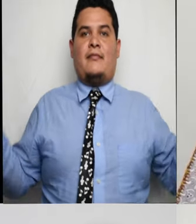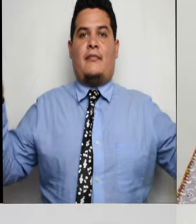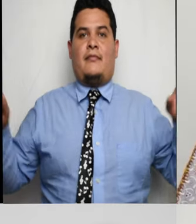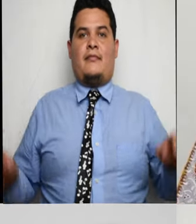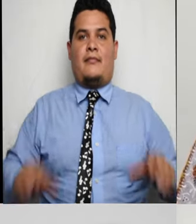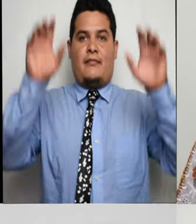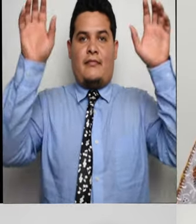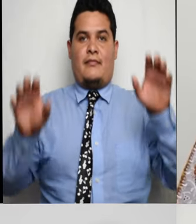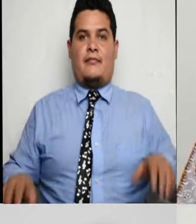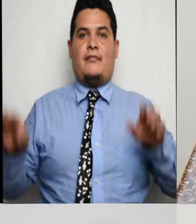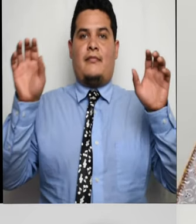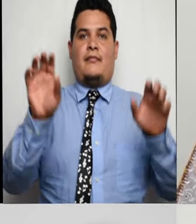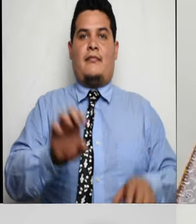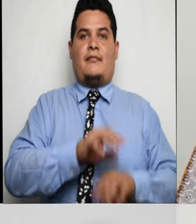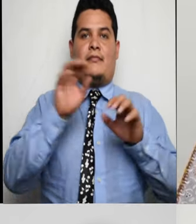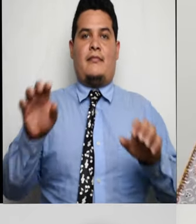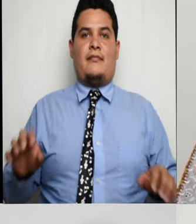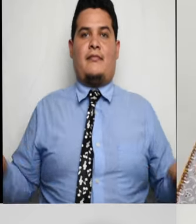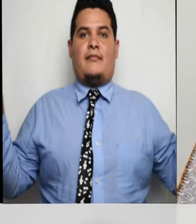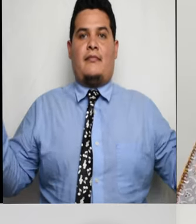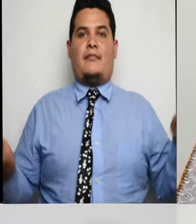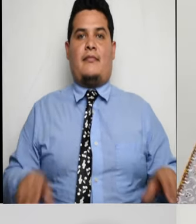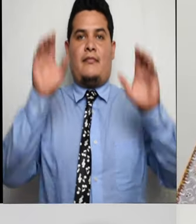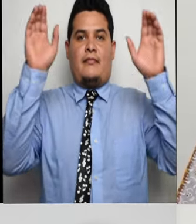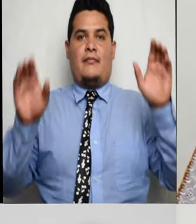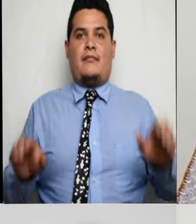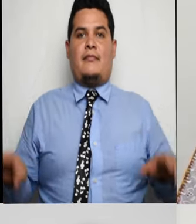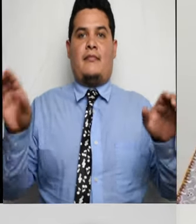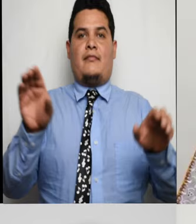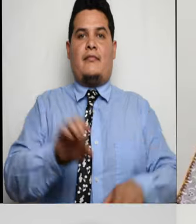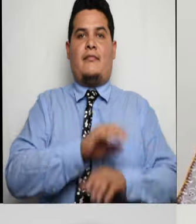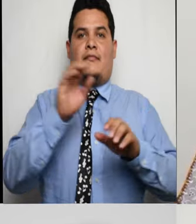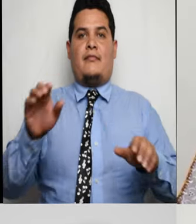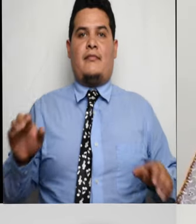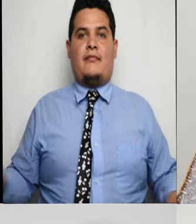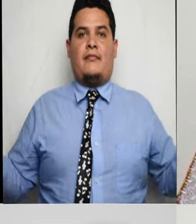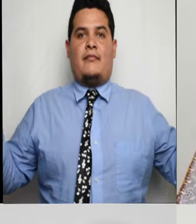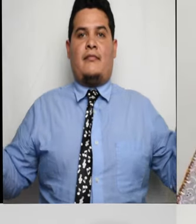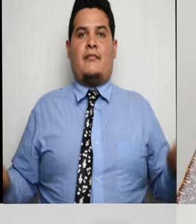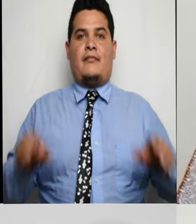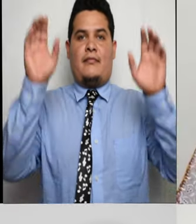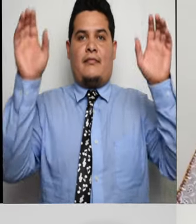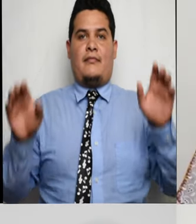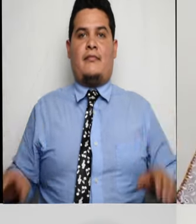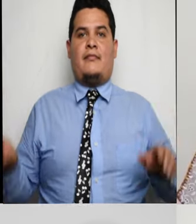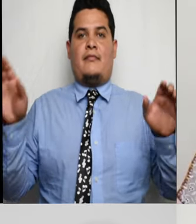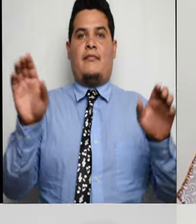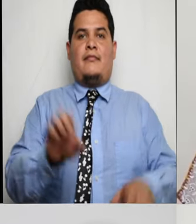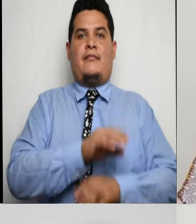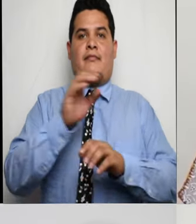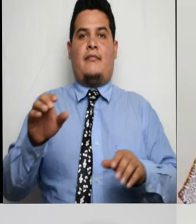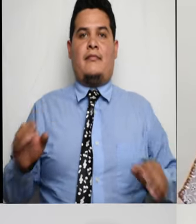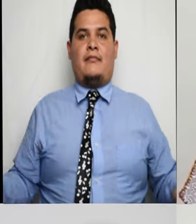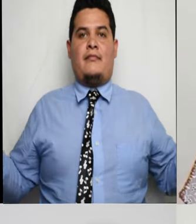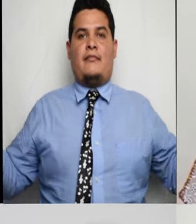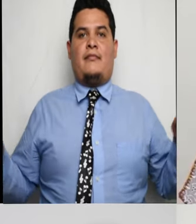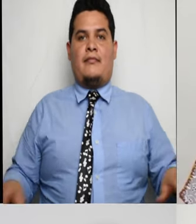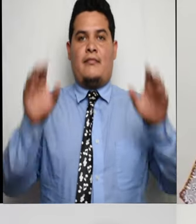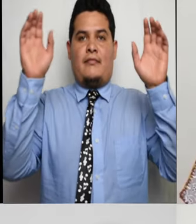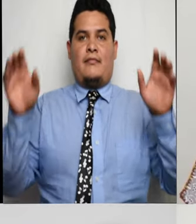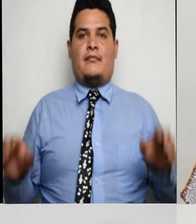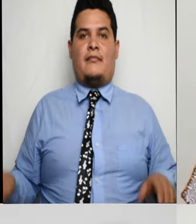sonoro, bajo el ala de grana y de oro, te adormece